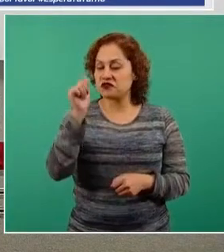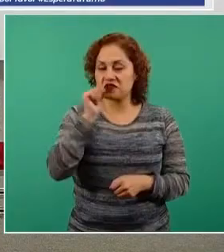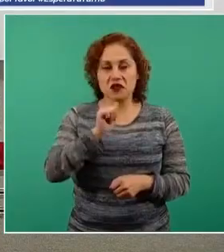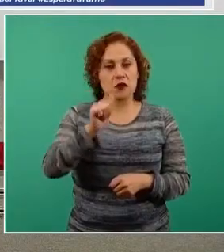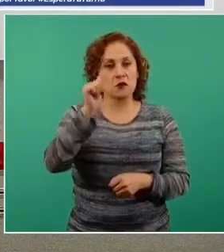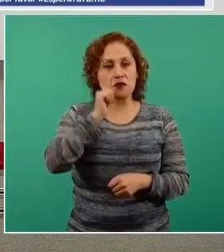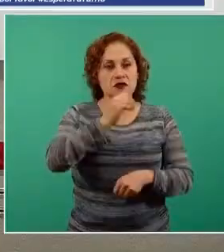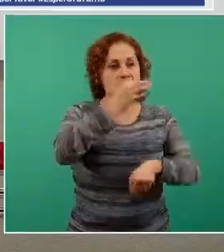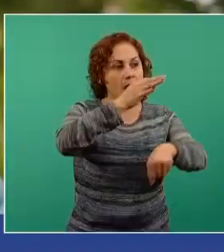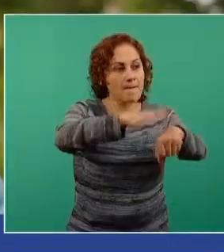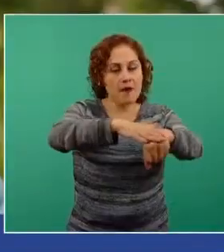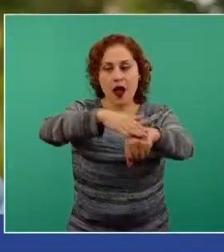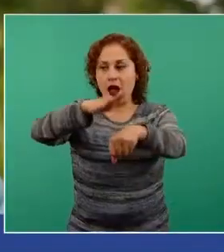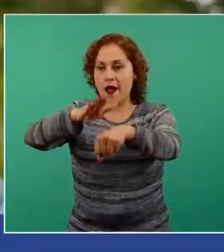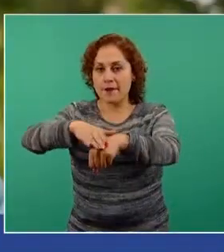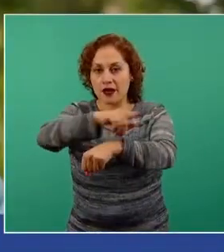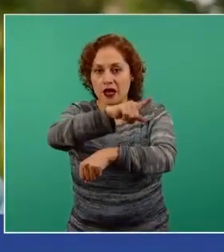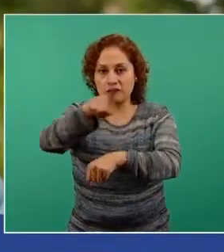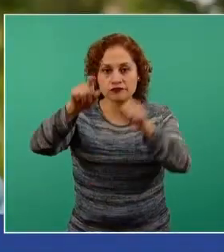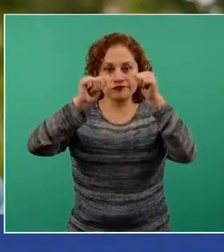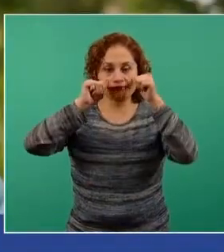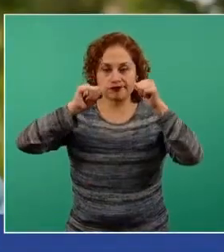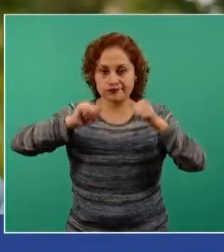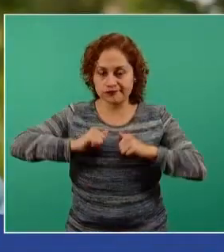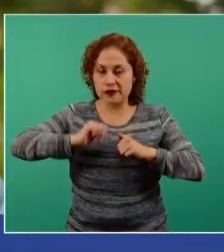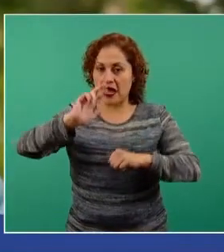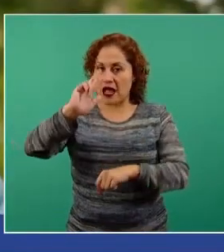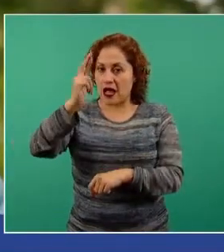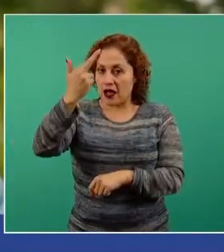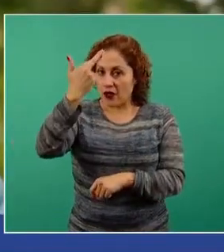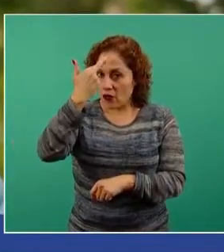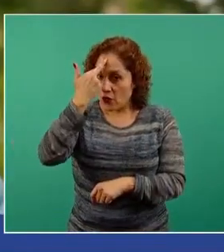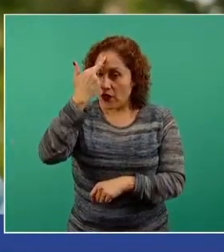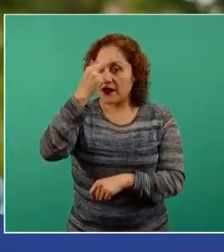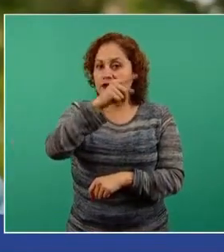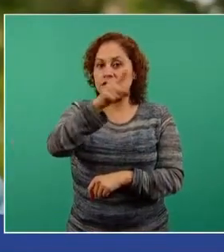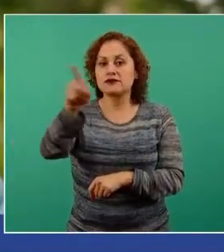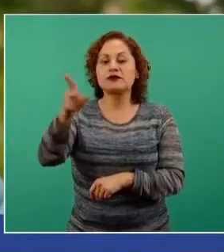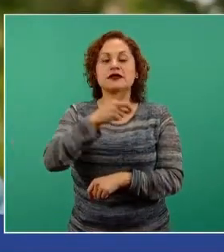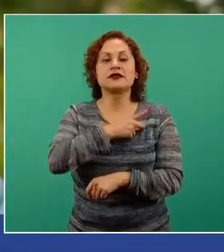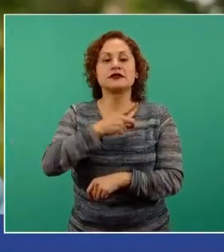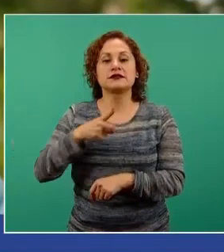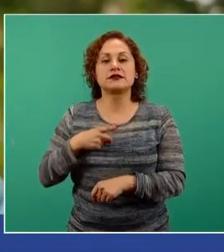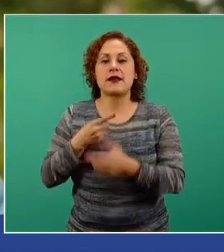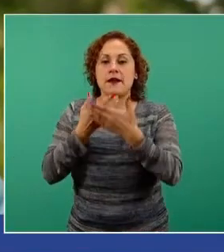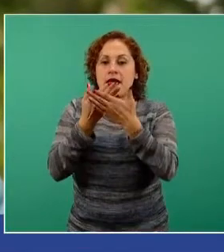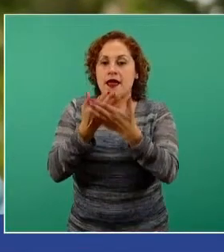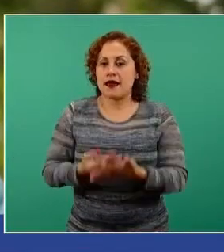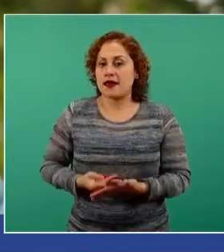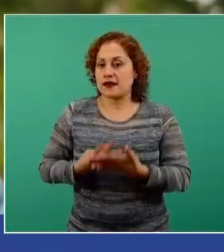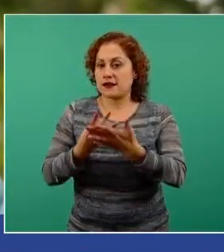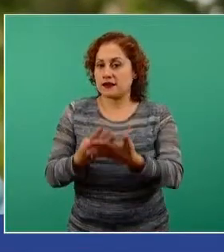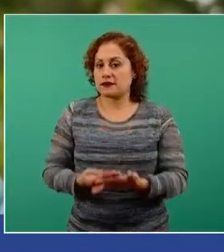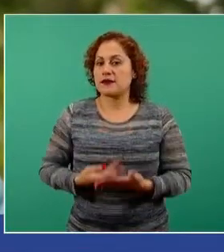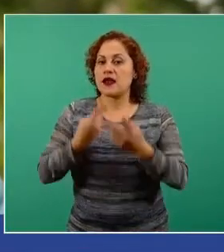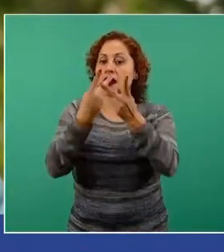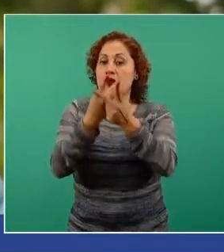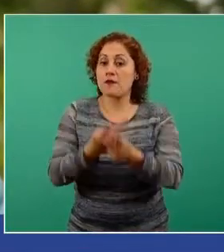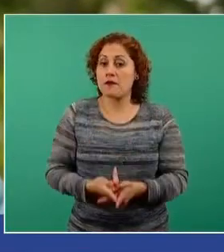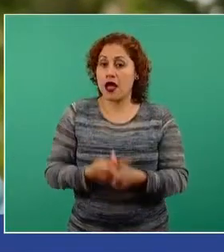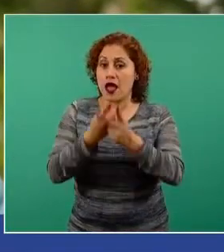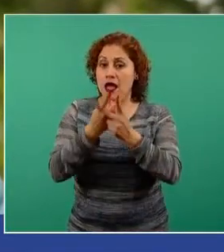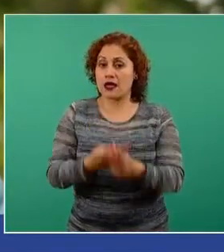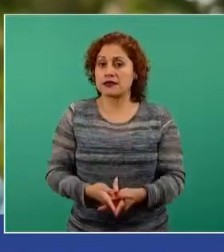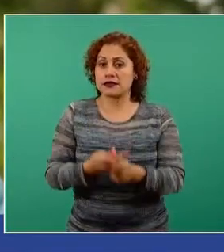a toda la población de estar expectantes, a esperar nuestro turno, cuando en función de las